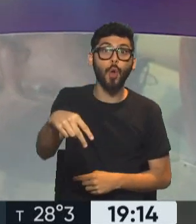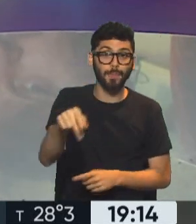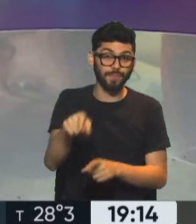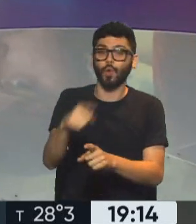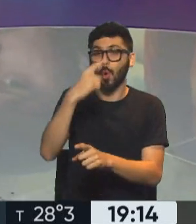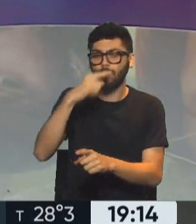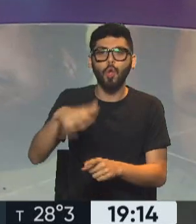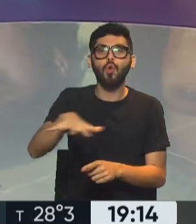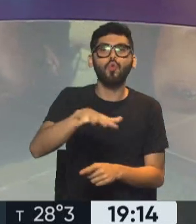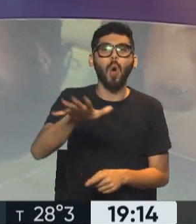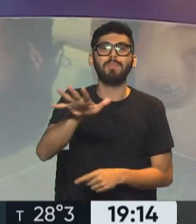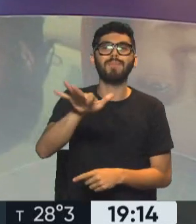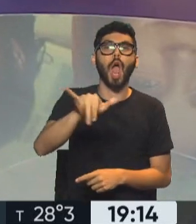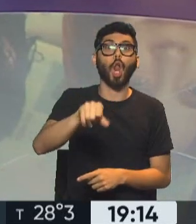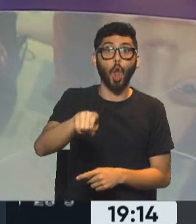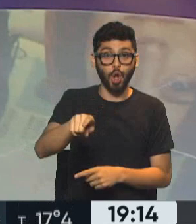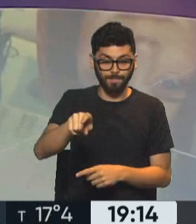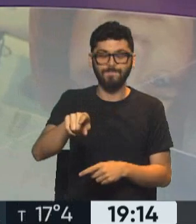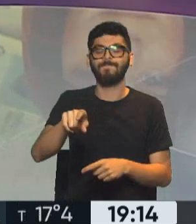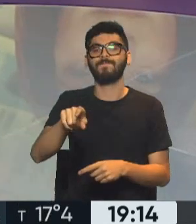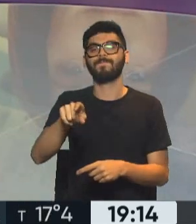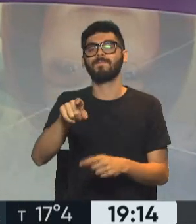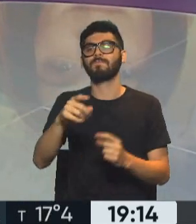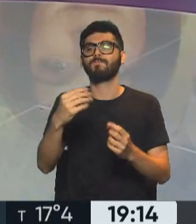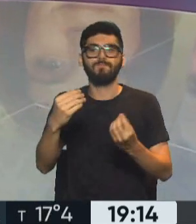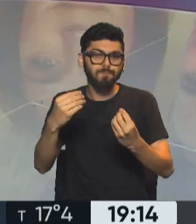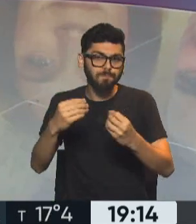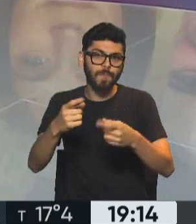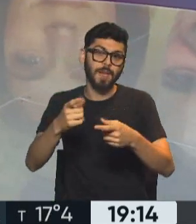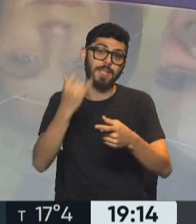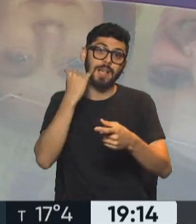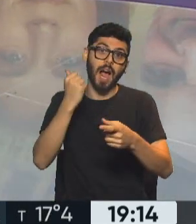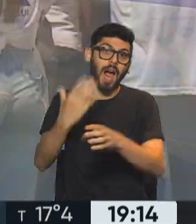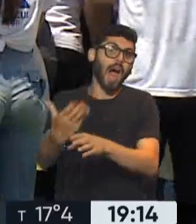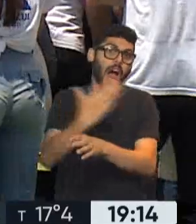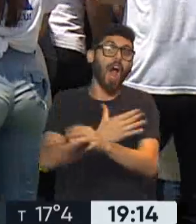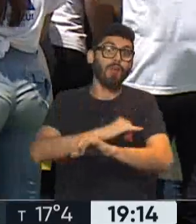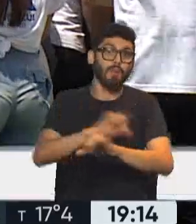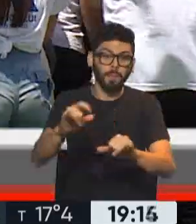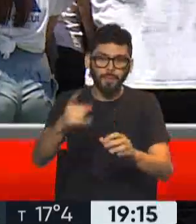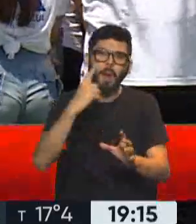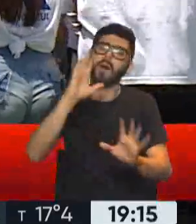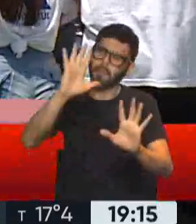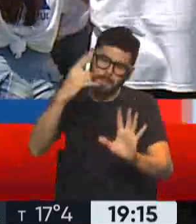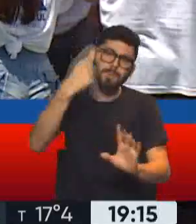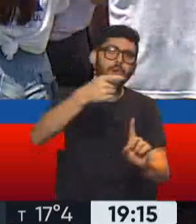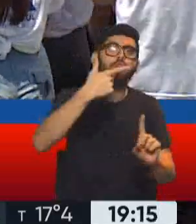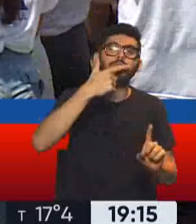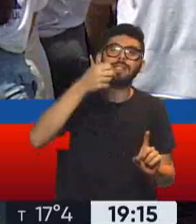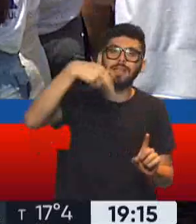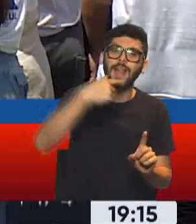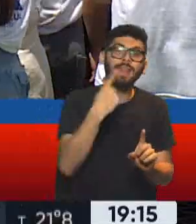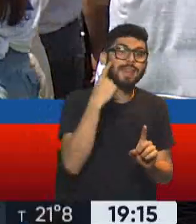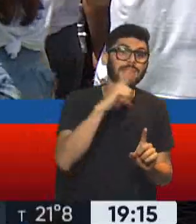en Merlo. Esta será una actividad que ya se viene anticipando. Vamos a compartir, Santilli, primero, bien,